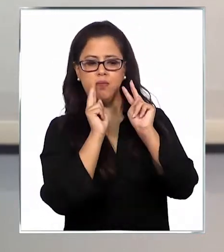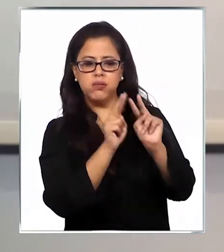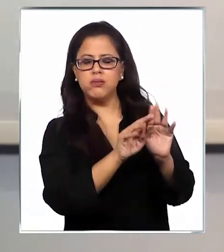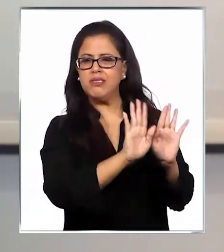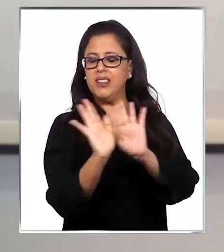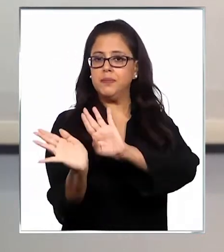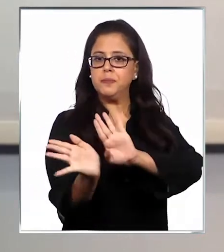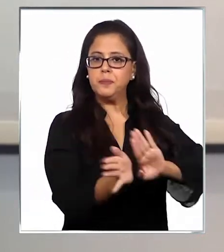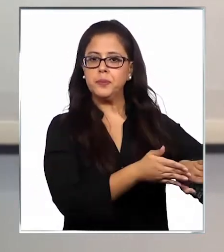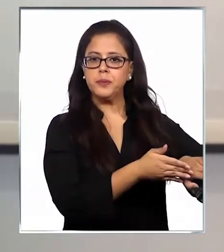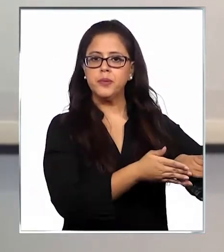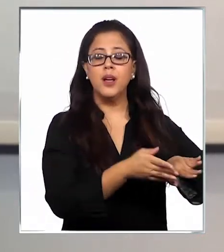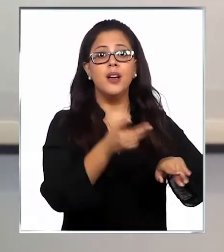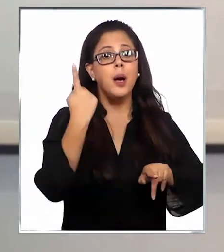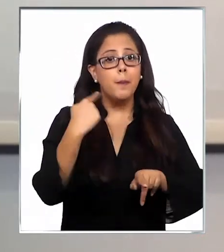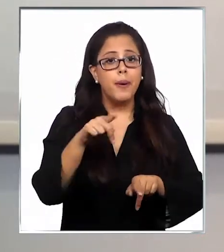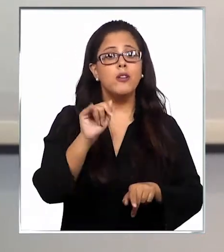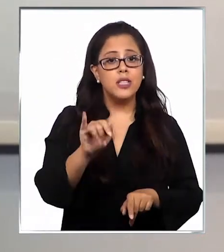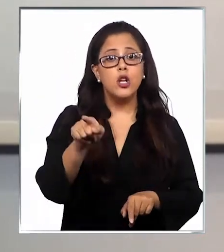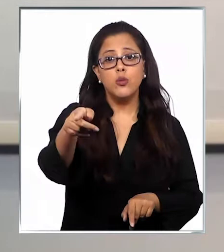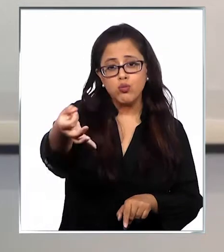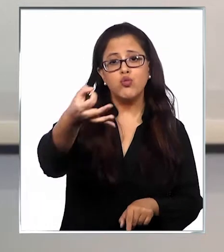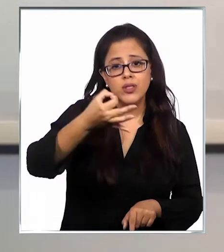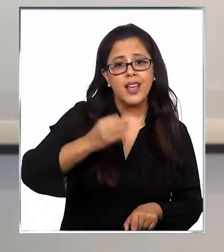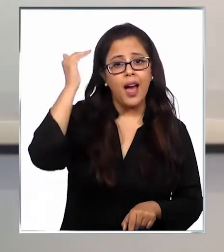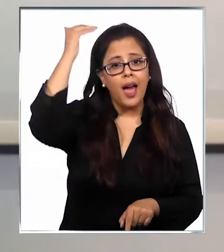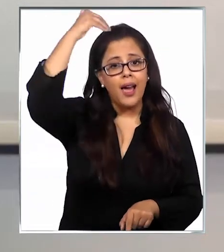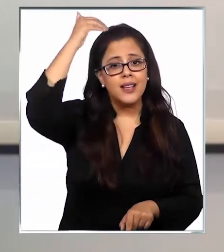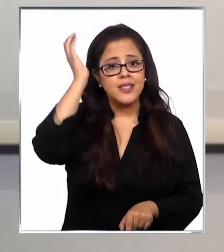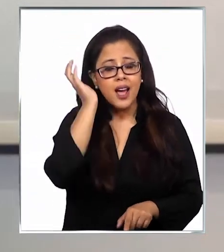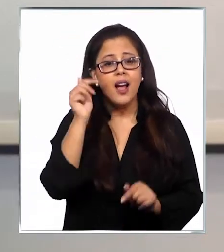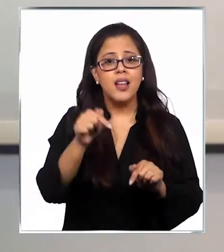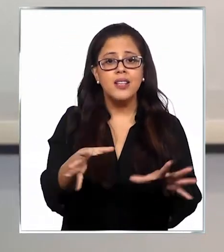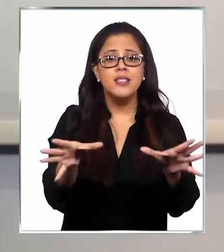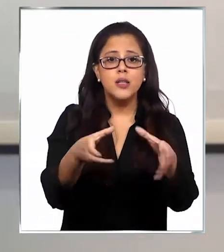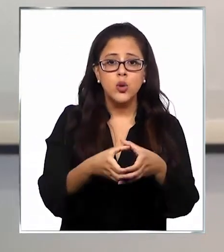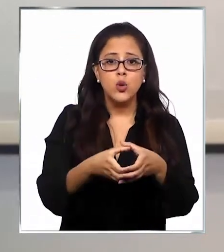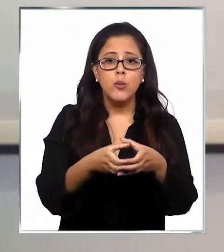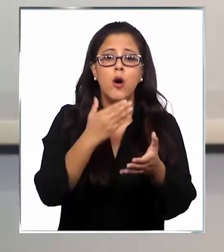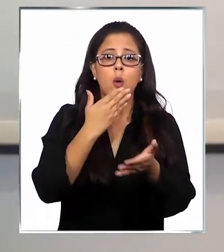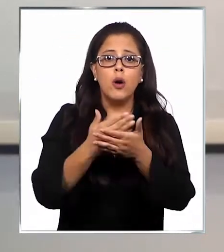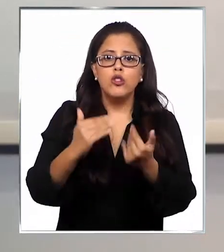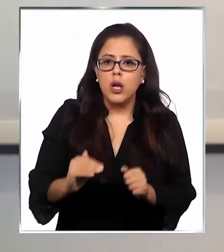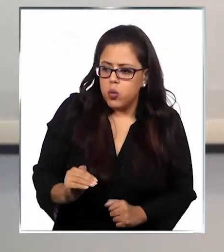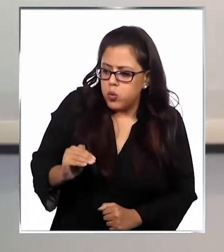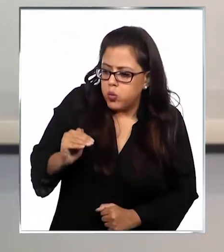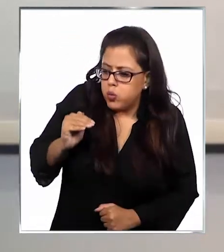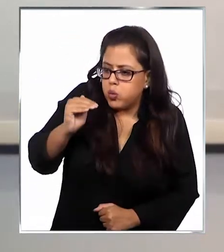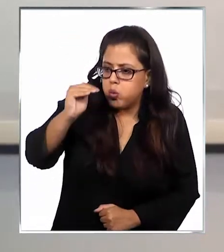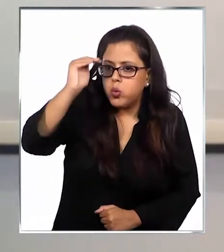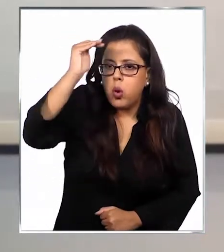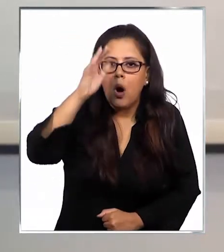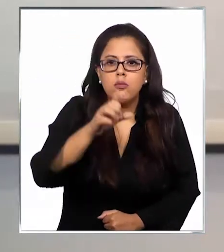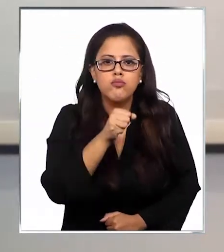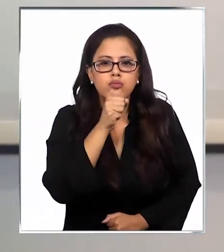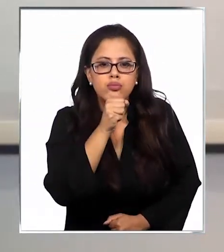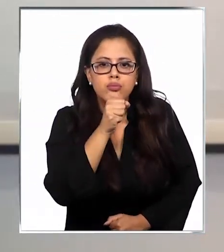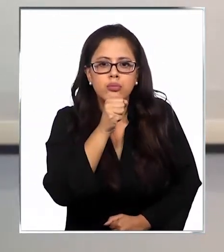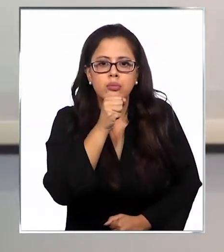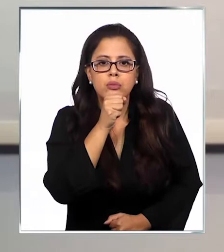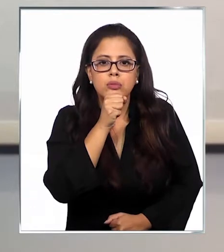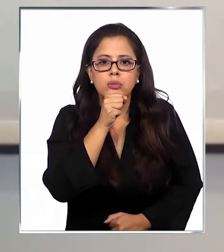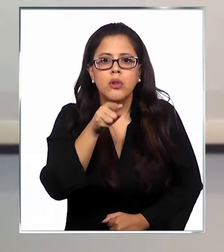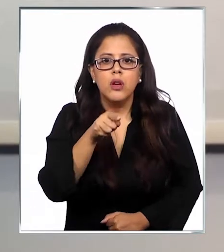con ellos. Pero sí es cierto, como usted muy bien decía, Scarlett, que este grupo, en la medida que va envejeciendo, va teniendo una